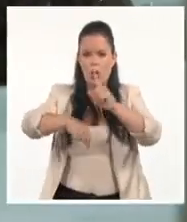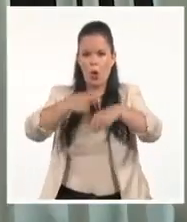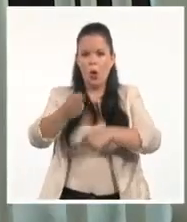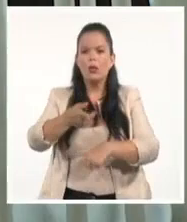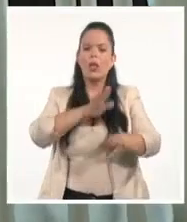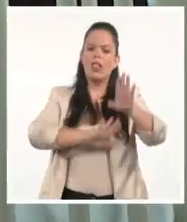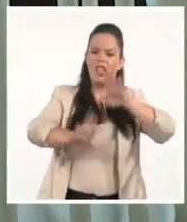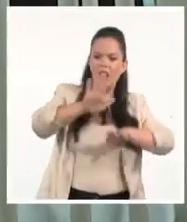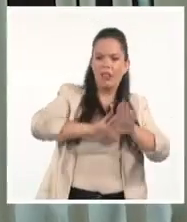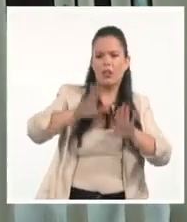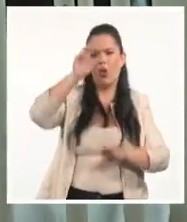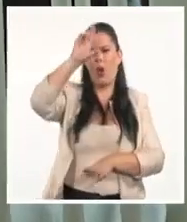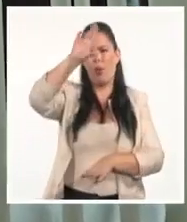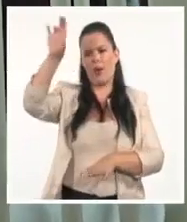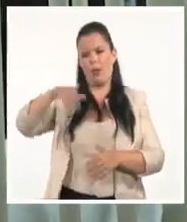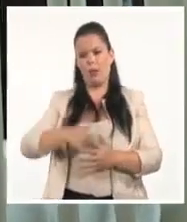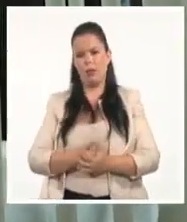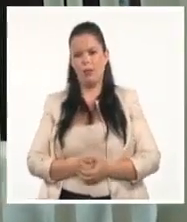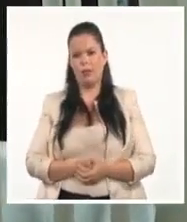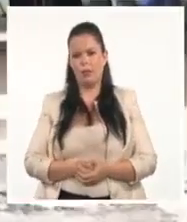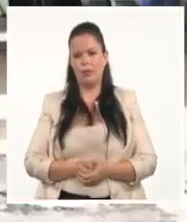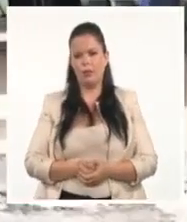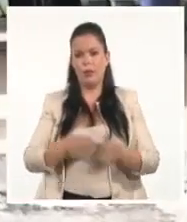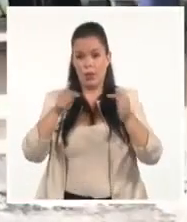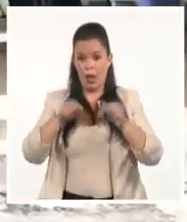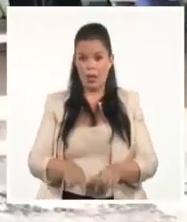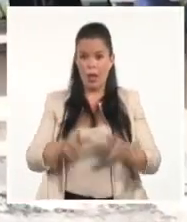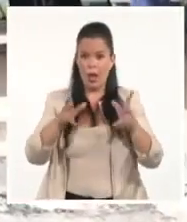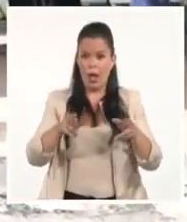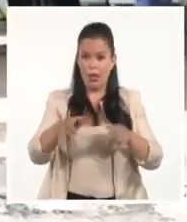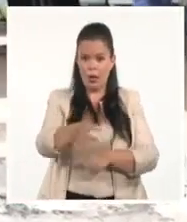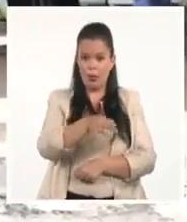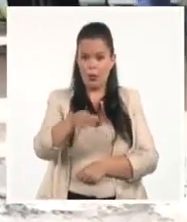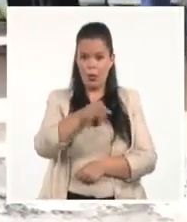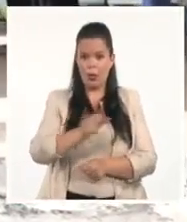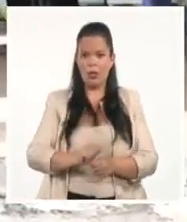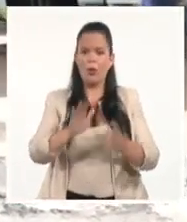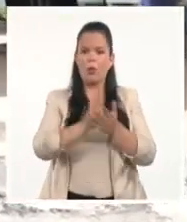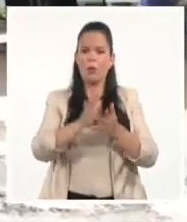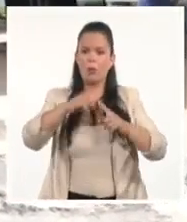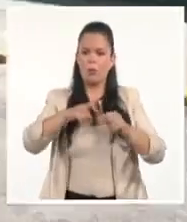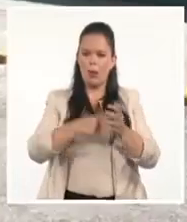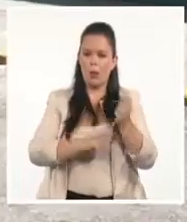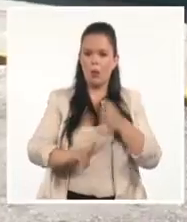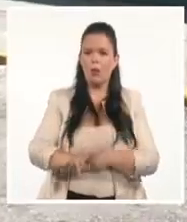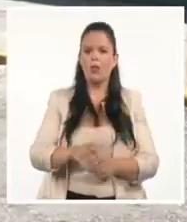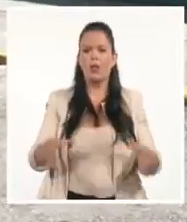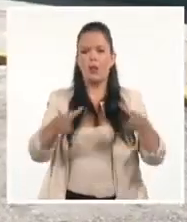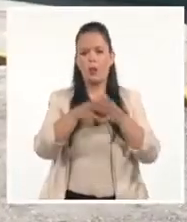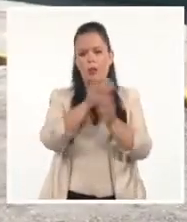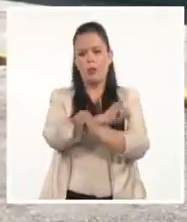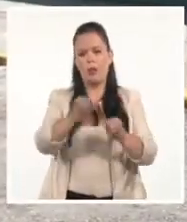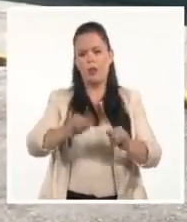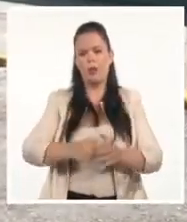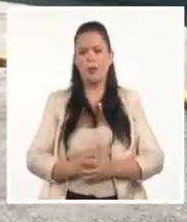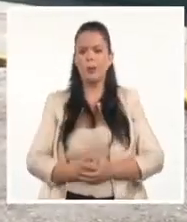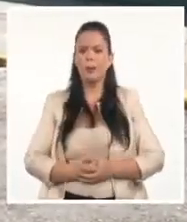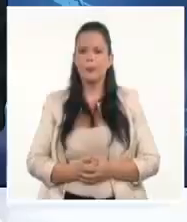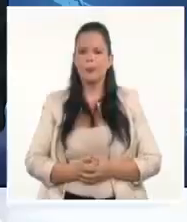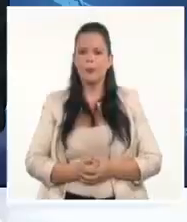la ciudad bandera de Cuba. En Cárdenas, Matanzas, Alexei McIntosh León, Sistema Informativo de la Televisión